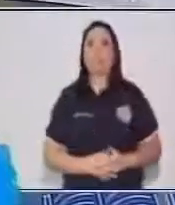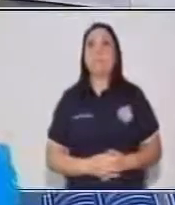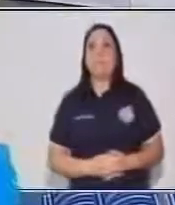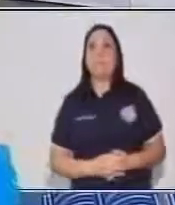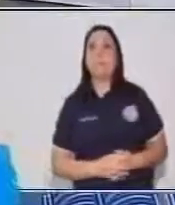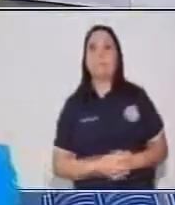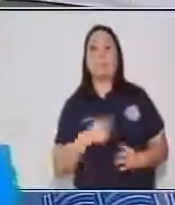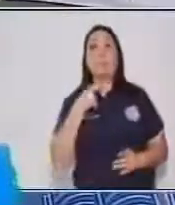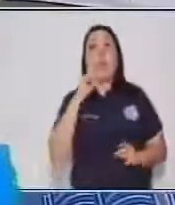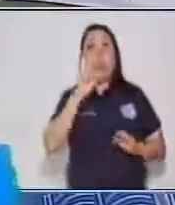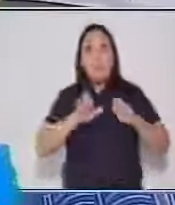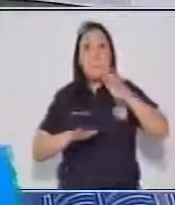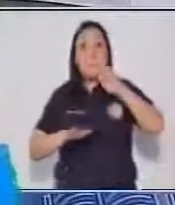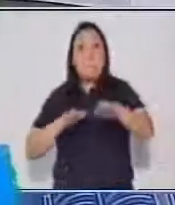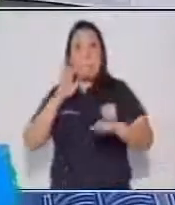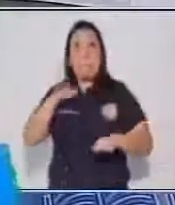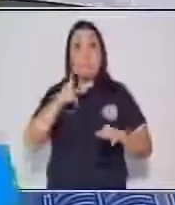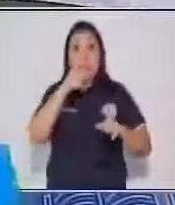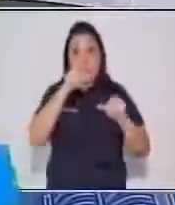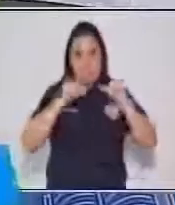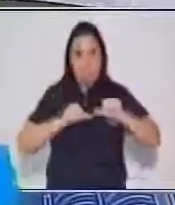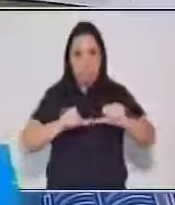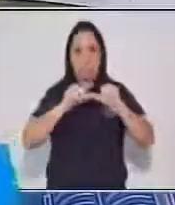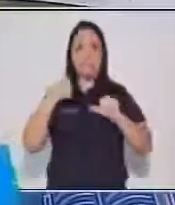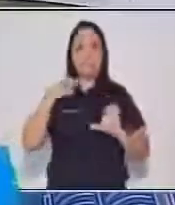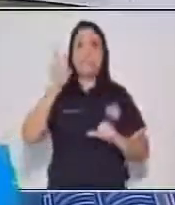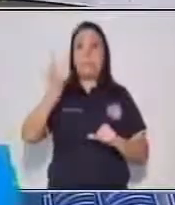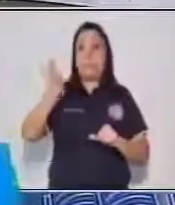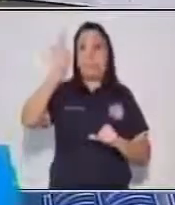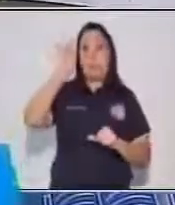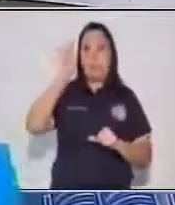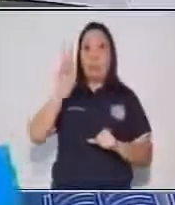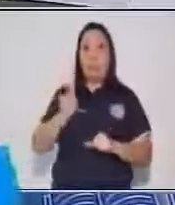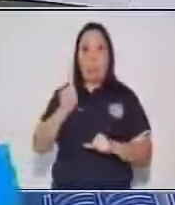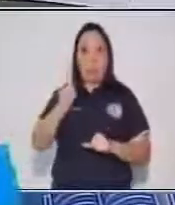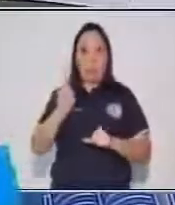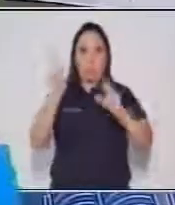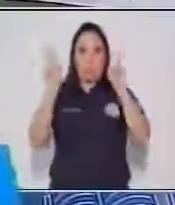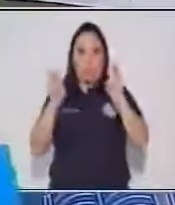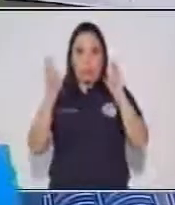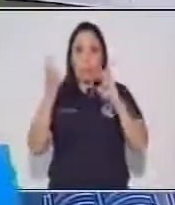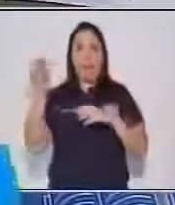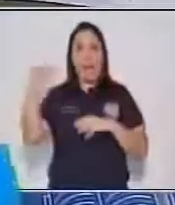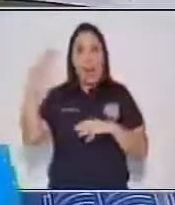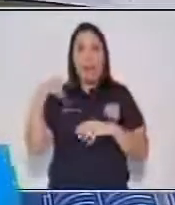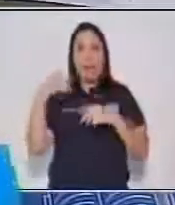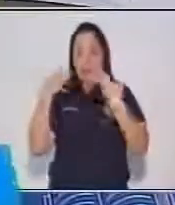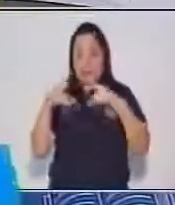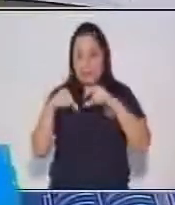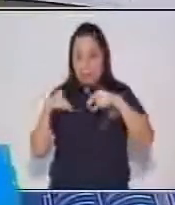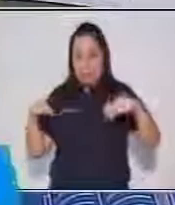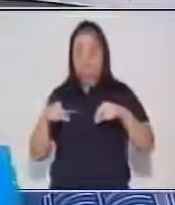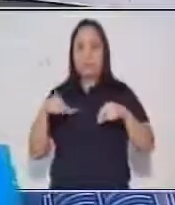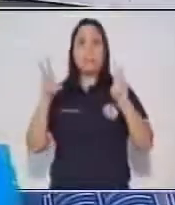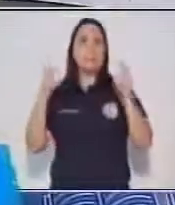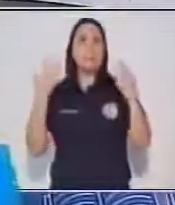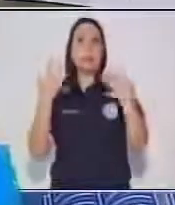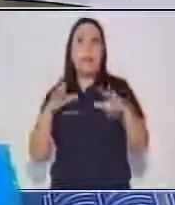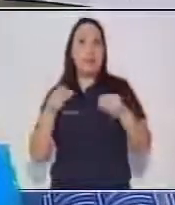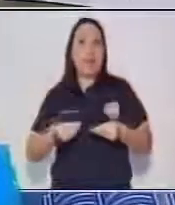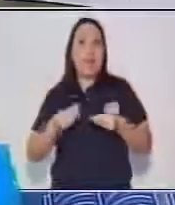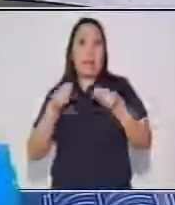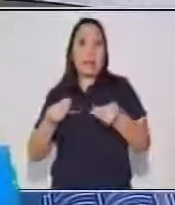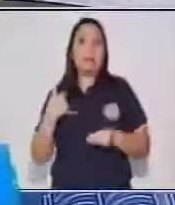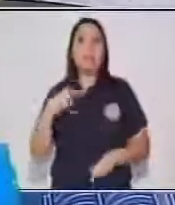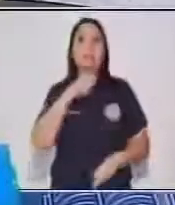varios pasos que debes seguir. Primero, seleccionar un tema. Como te mencioné anteriormente, si estás